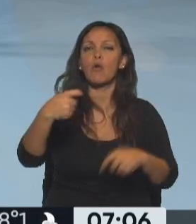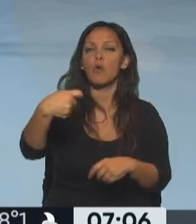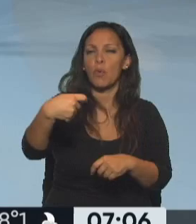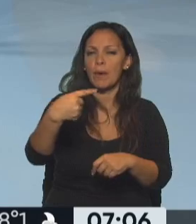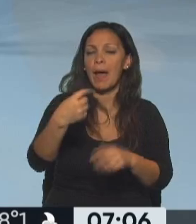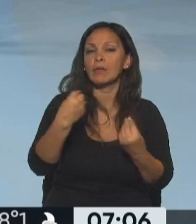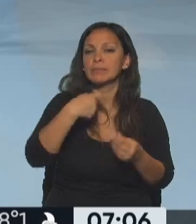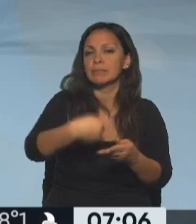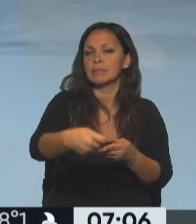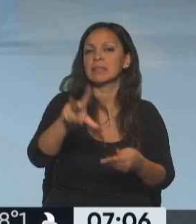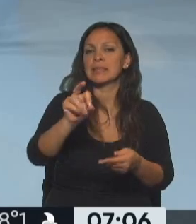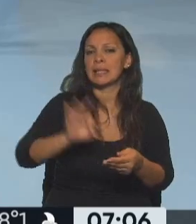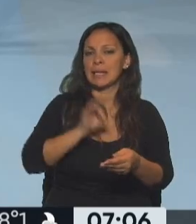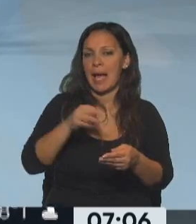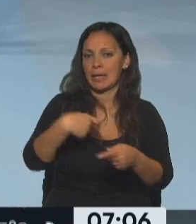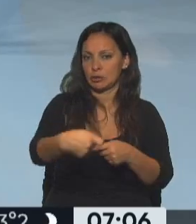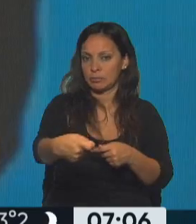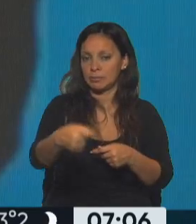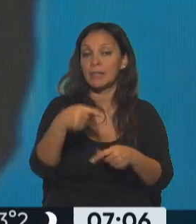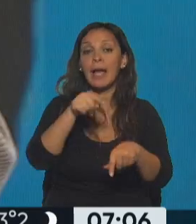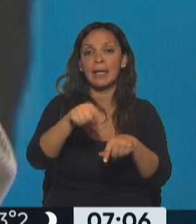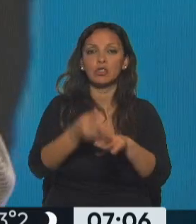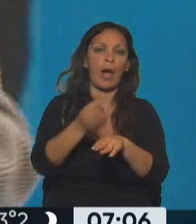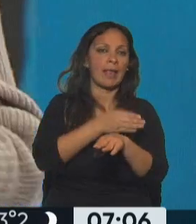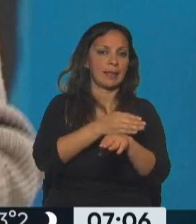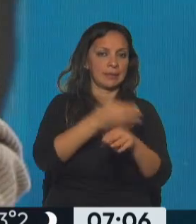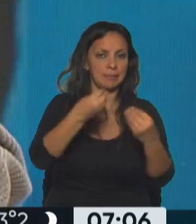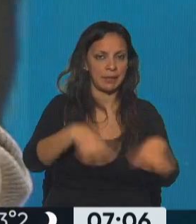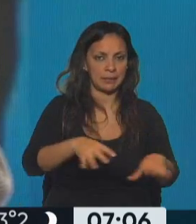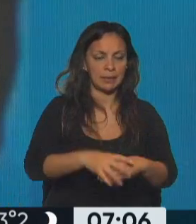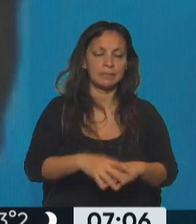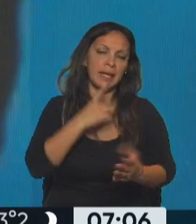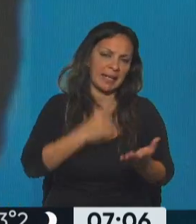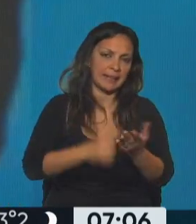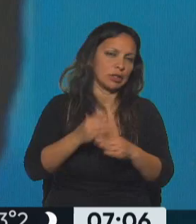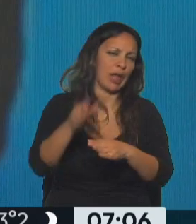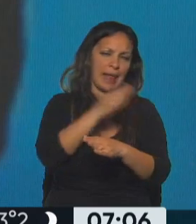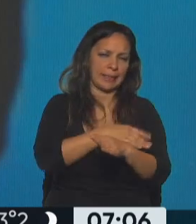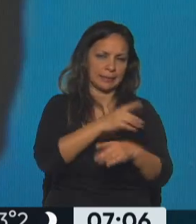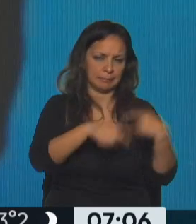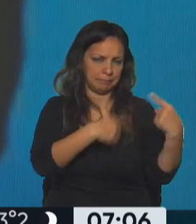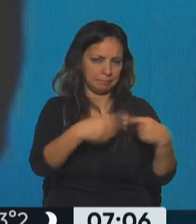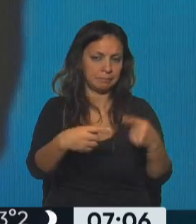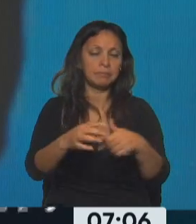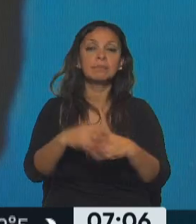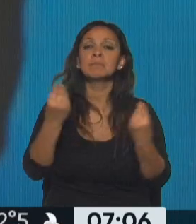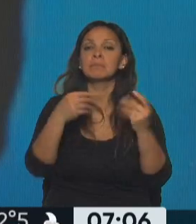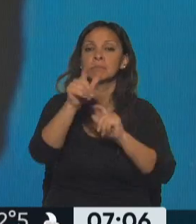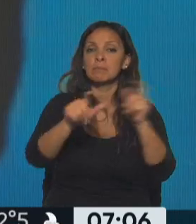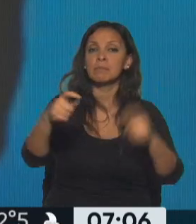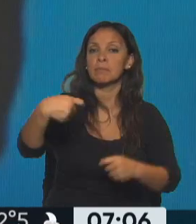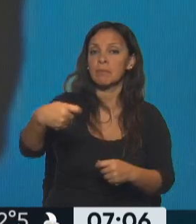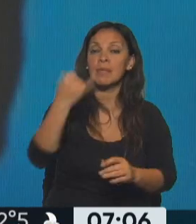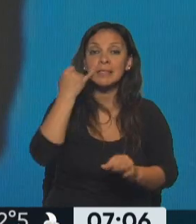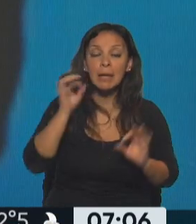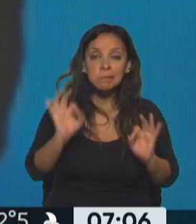justamente entra antes de las PASO, es una disposición que en realidad se ha tomado con anterioridad. Es para jubilados que justamente ya tengan los 30